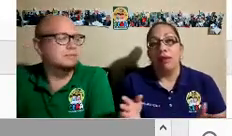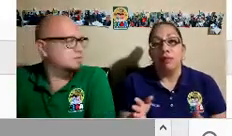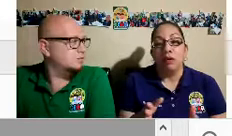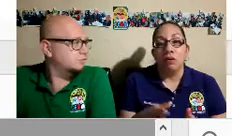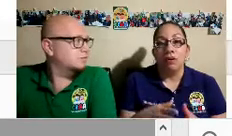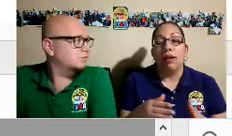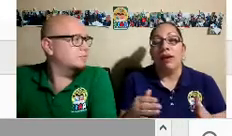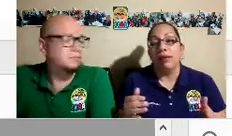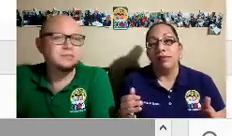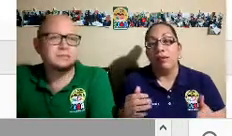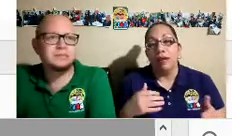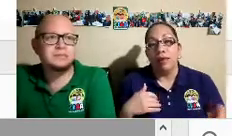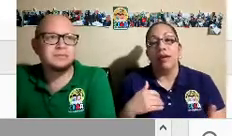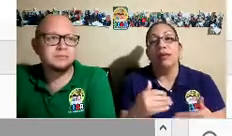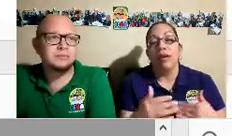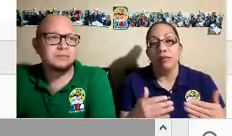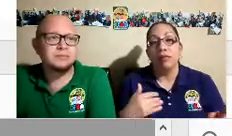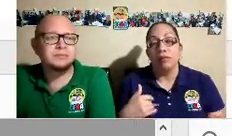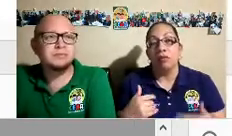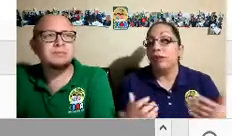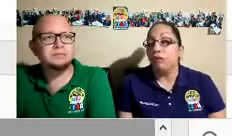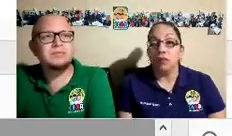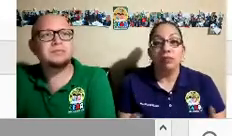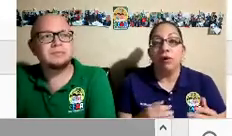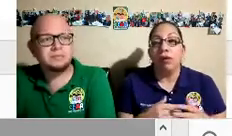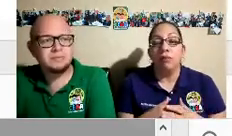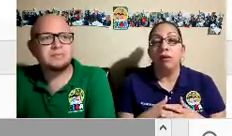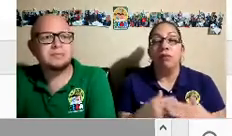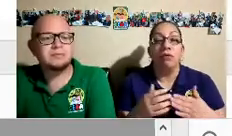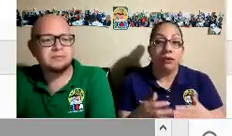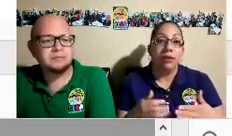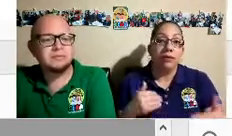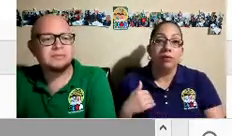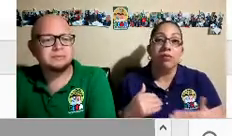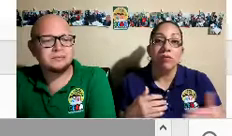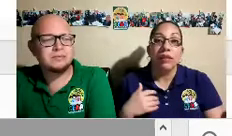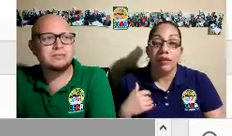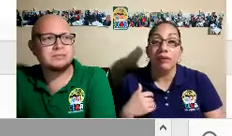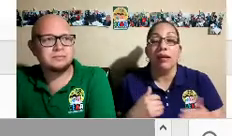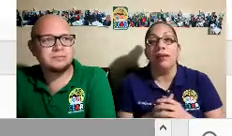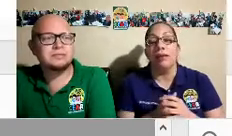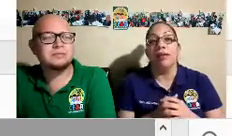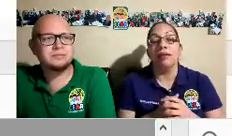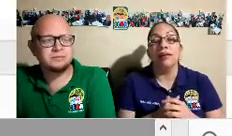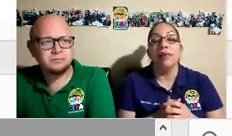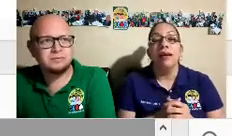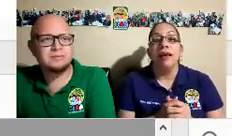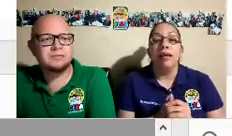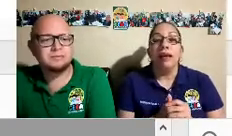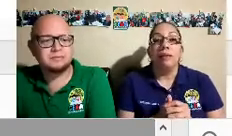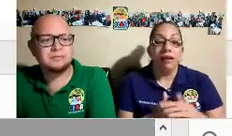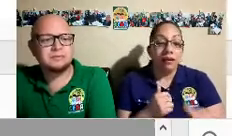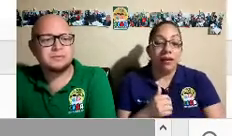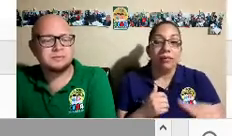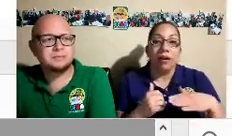larga, una que es muy corta, la que es la que está entre esas dos longitudes, por ejemplo, o entre esas dos medidas de de las tiras